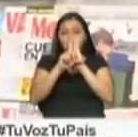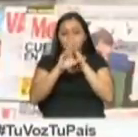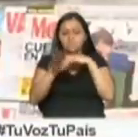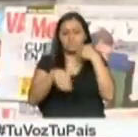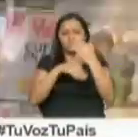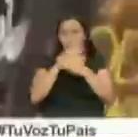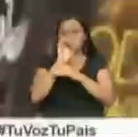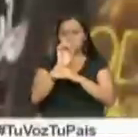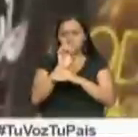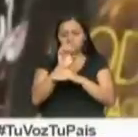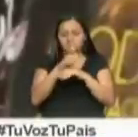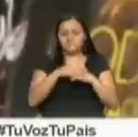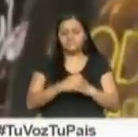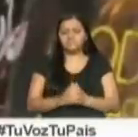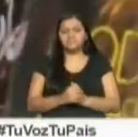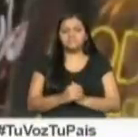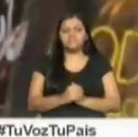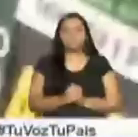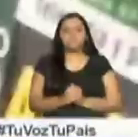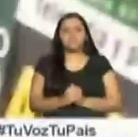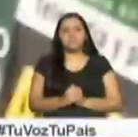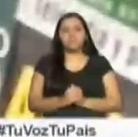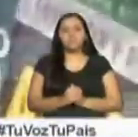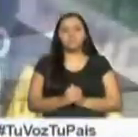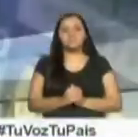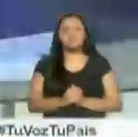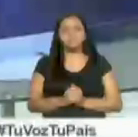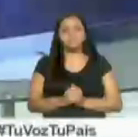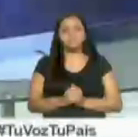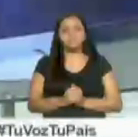en el país. Caterine Morejón, Noticiero Ciudadano.